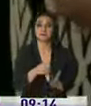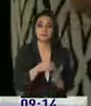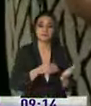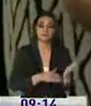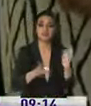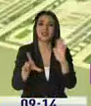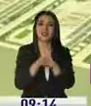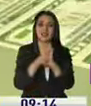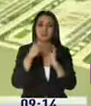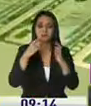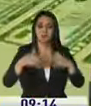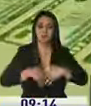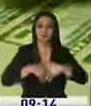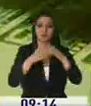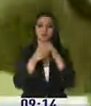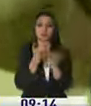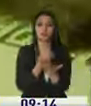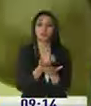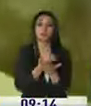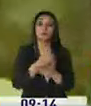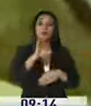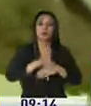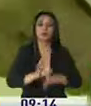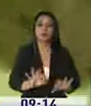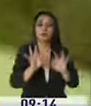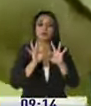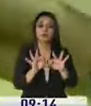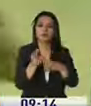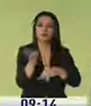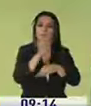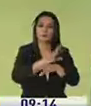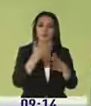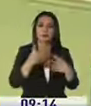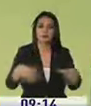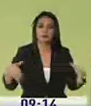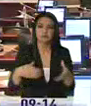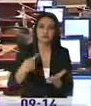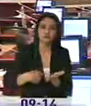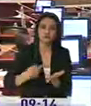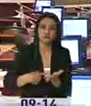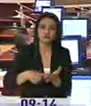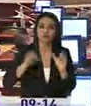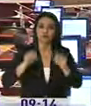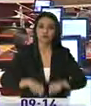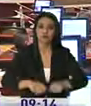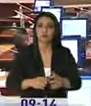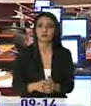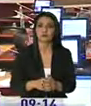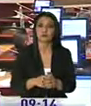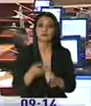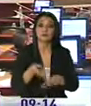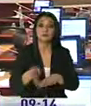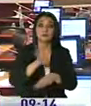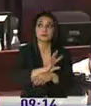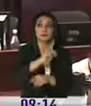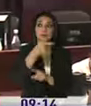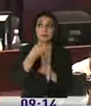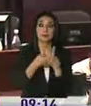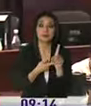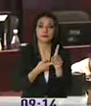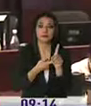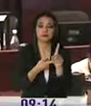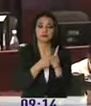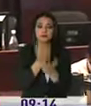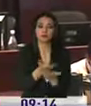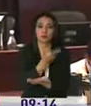impulsar la reactivación económica del Ecuador ya está en la Asamblea Nacional para su análisis. El legislativo tendrá un mes para debatir la propuesta,